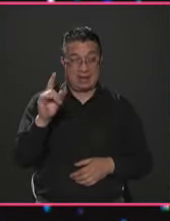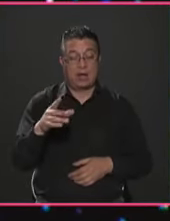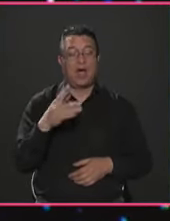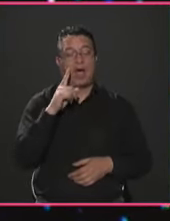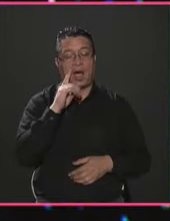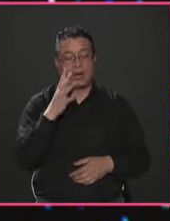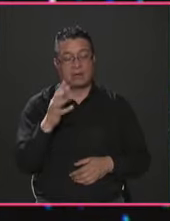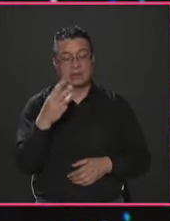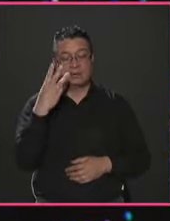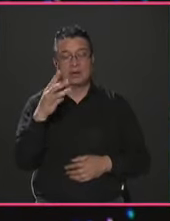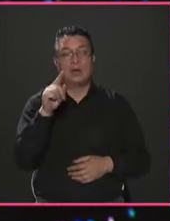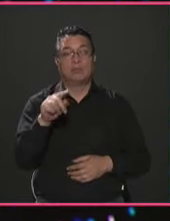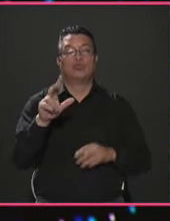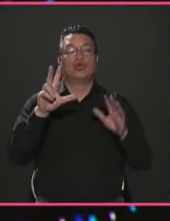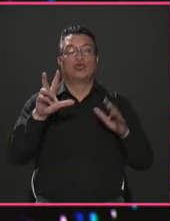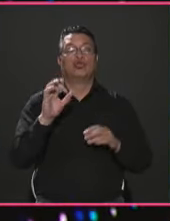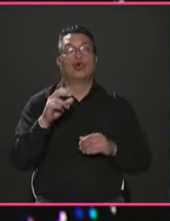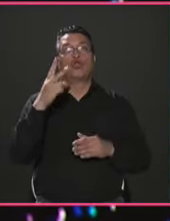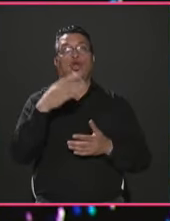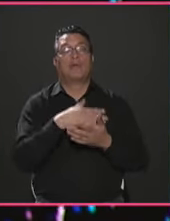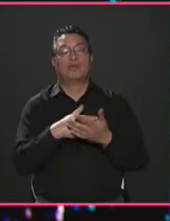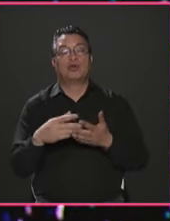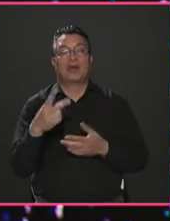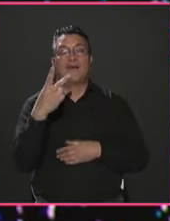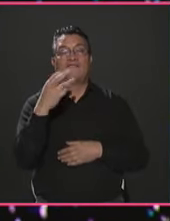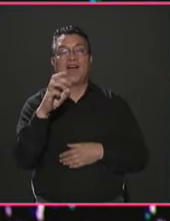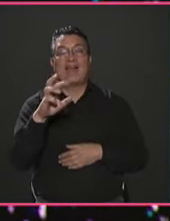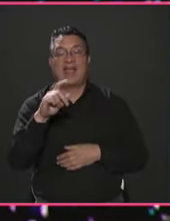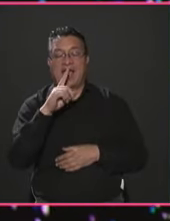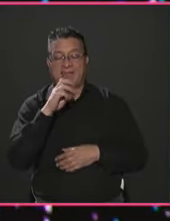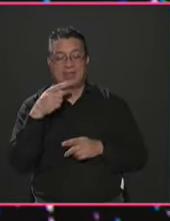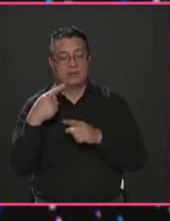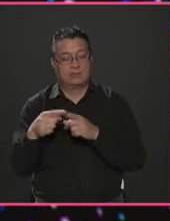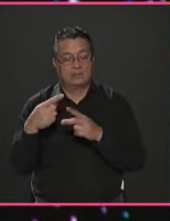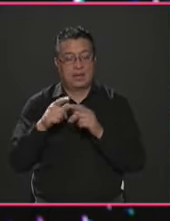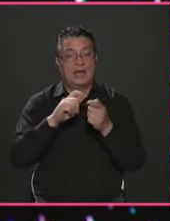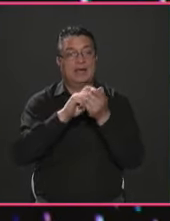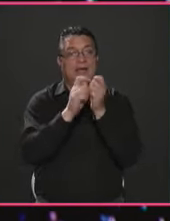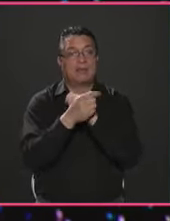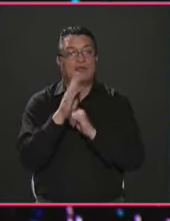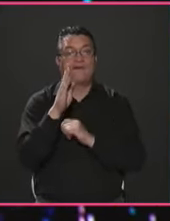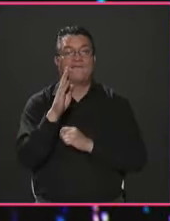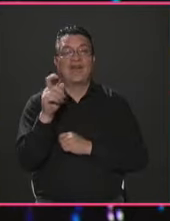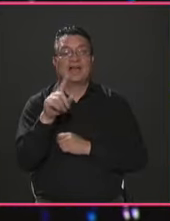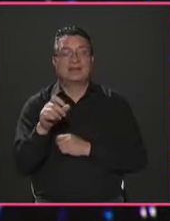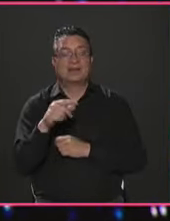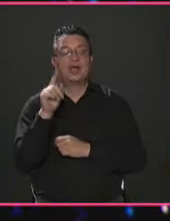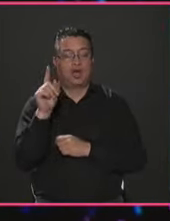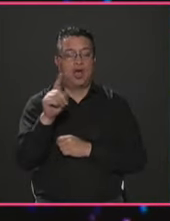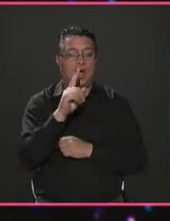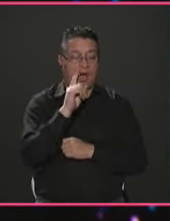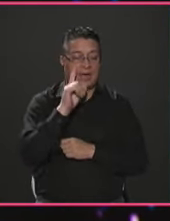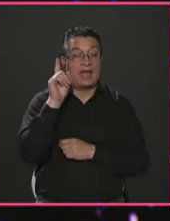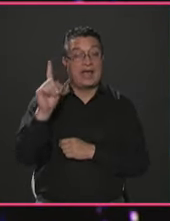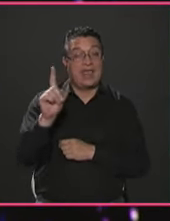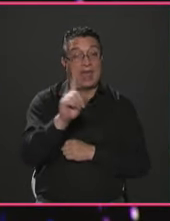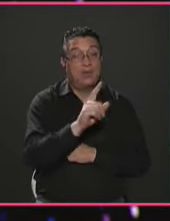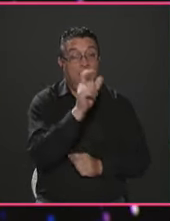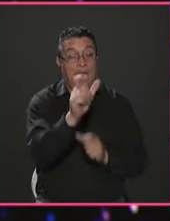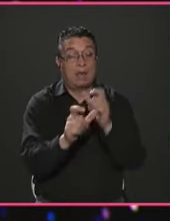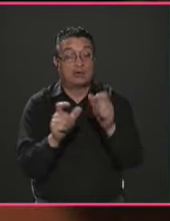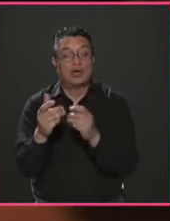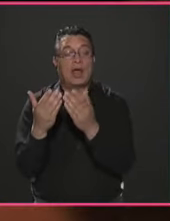tiene alrededor de 3.8 millones de variantes puntuales o variantes de estas de un cambio de una base de las cuales cada una de las